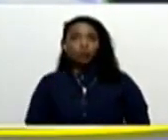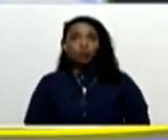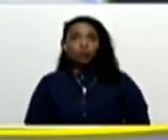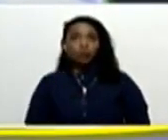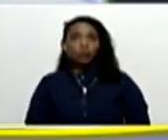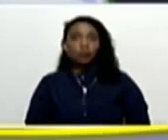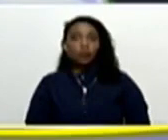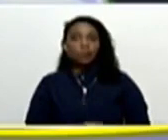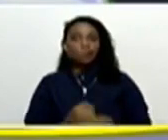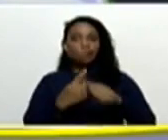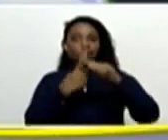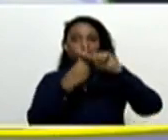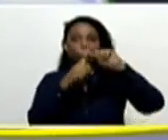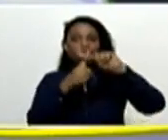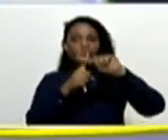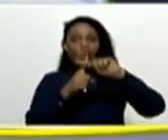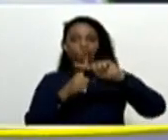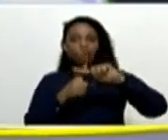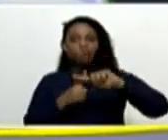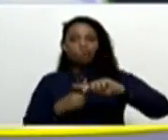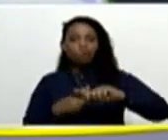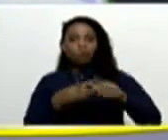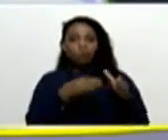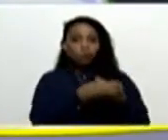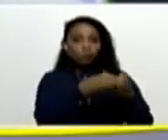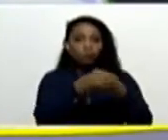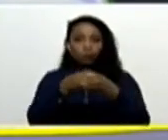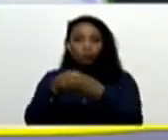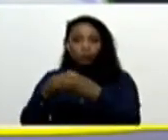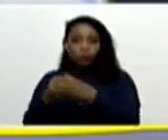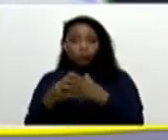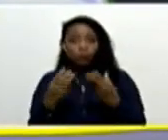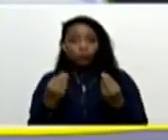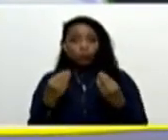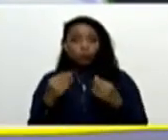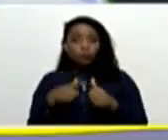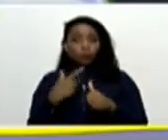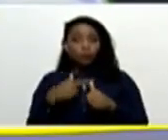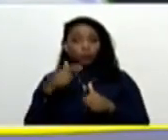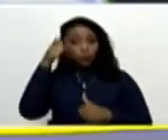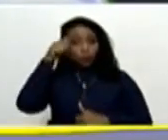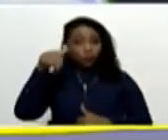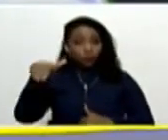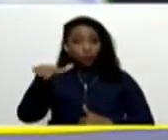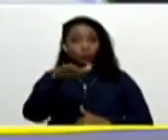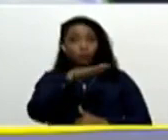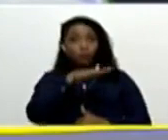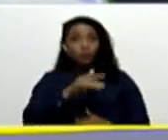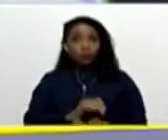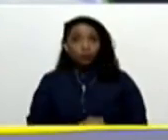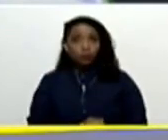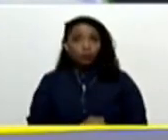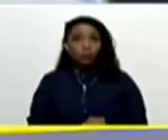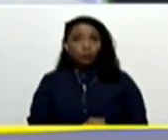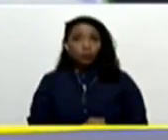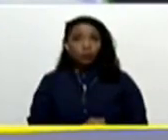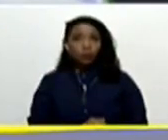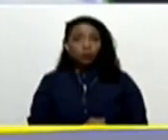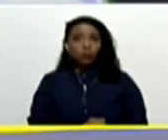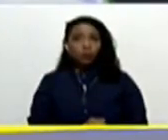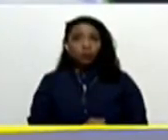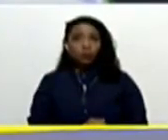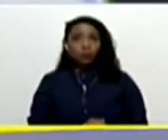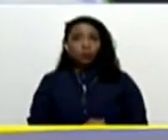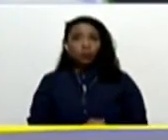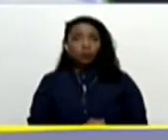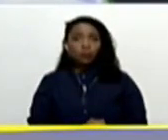capturar los cuarteles de muchas ciudades, de las principales ciudades, menos Managua.